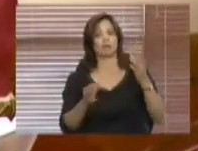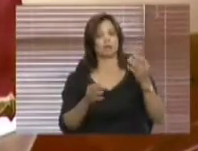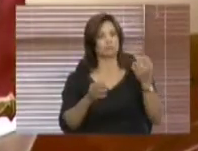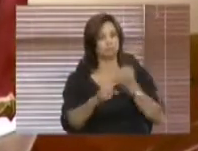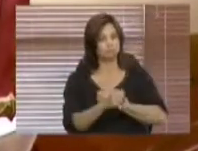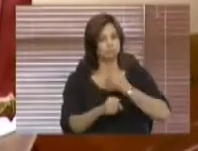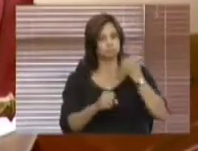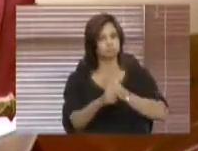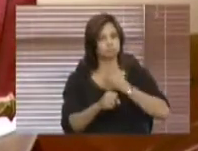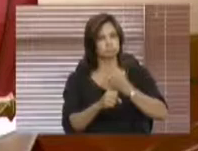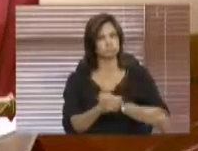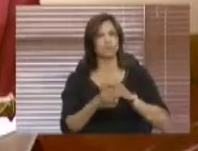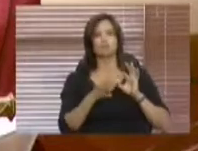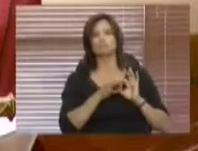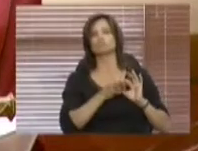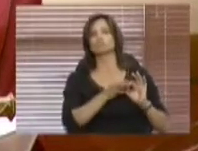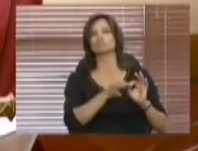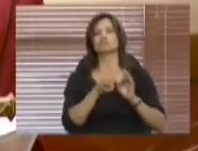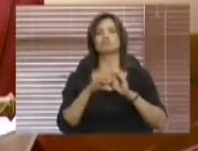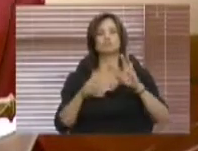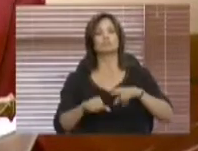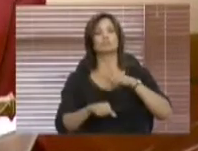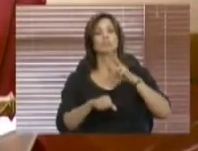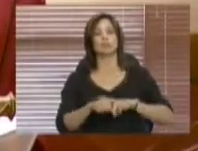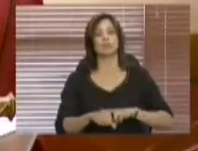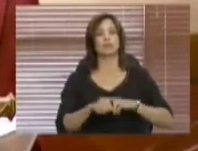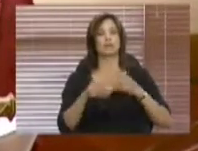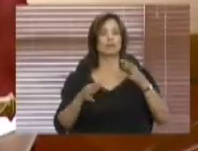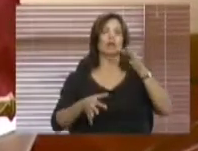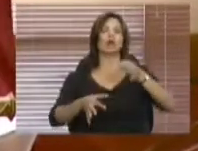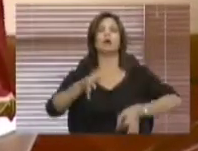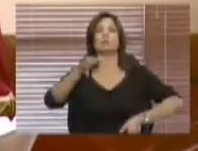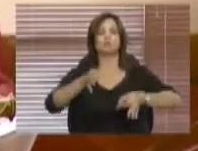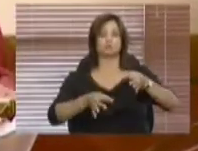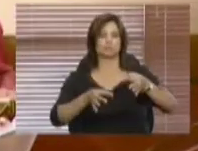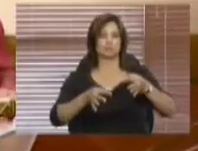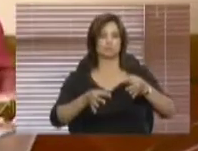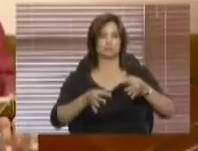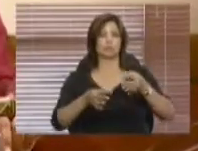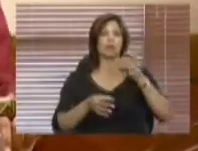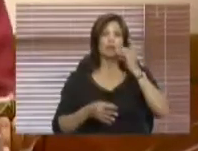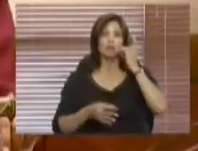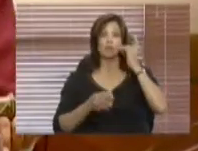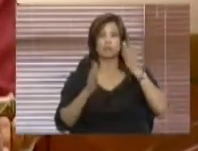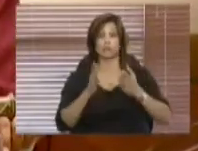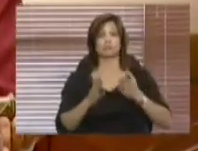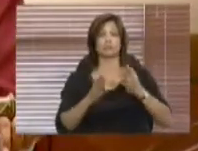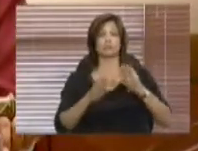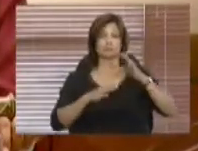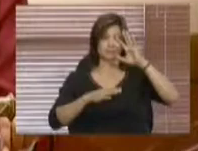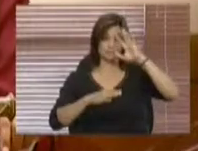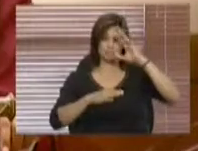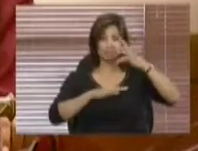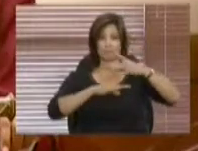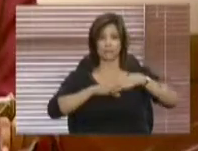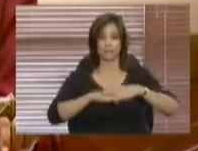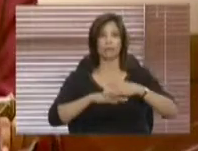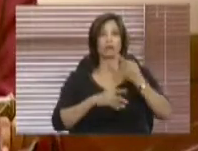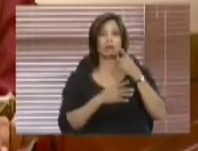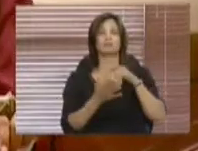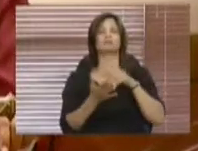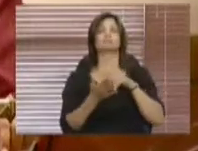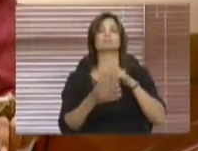trabajo, unidad nacional, justicia. Duarte es patria, es